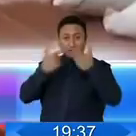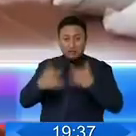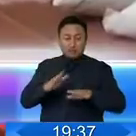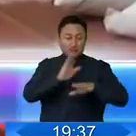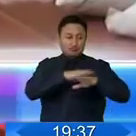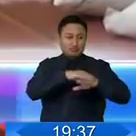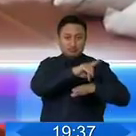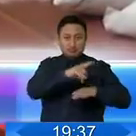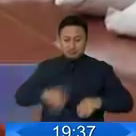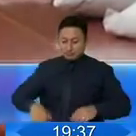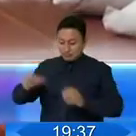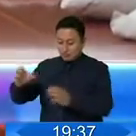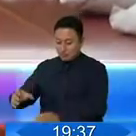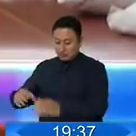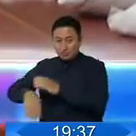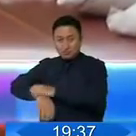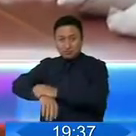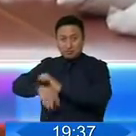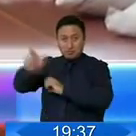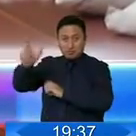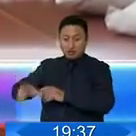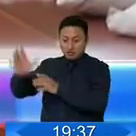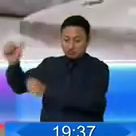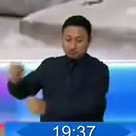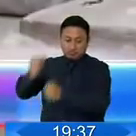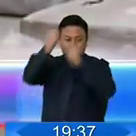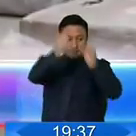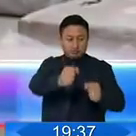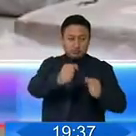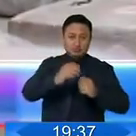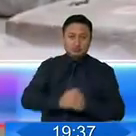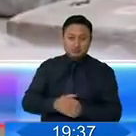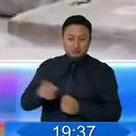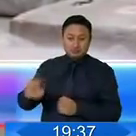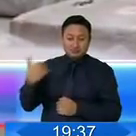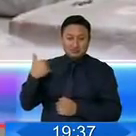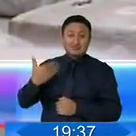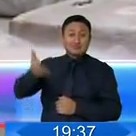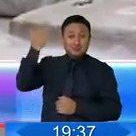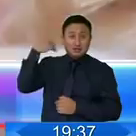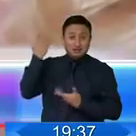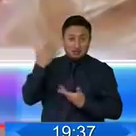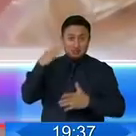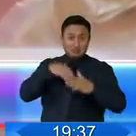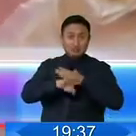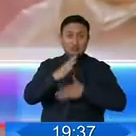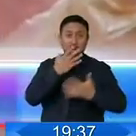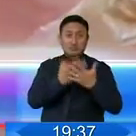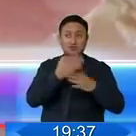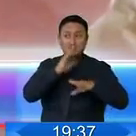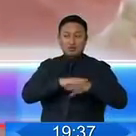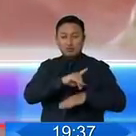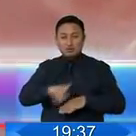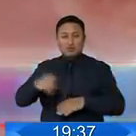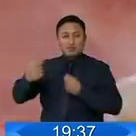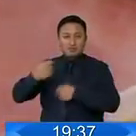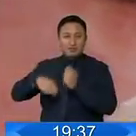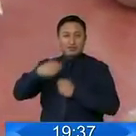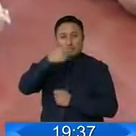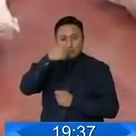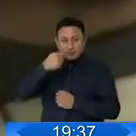se entregó ese respectivo equipo. Tiene antecedentes anteriores por sustancias sujetas a